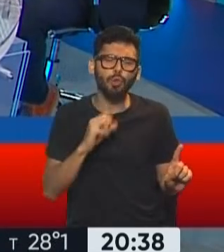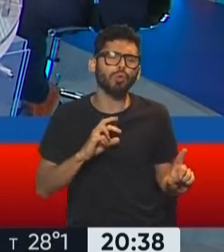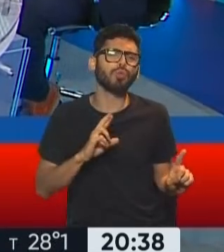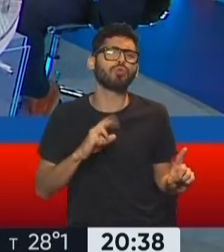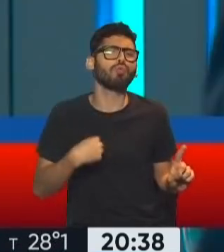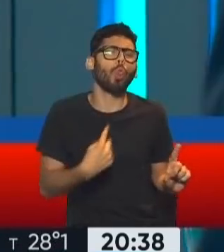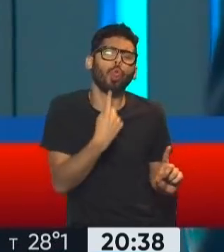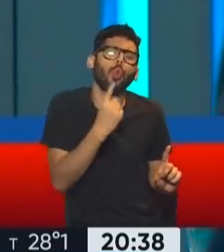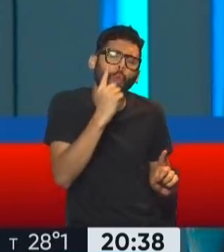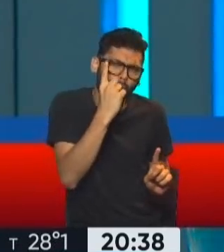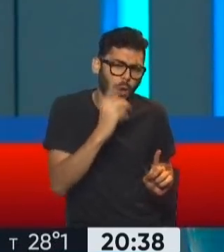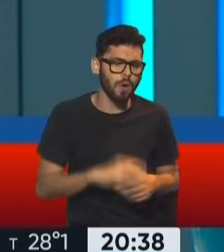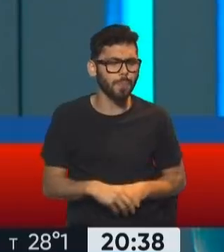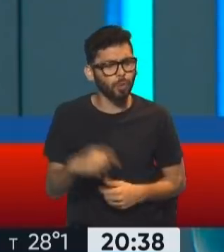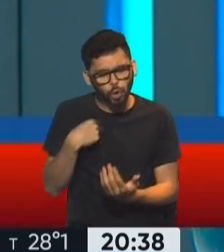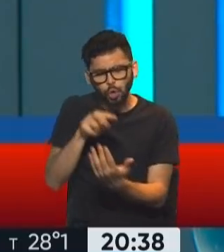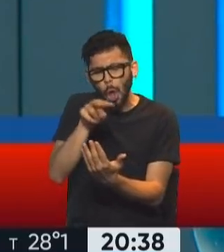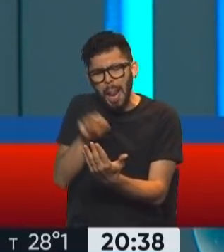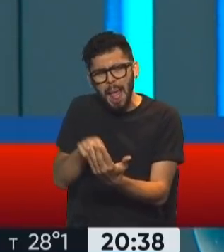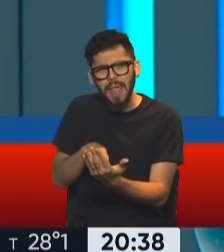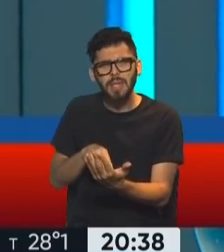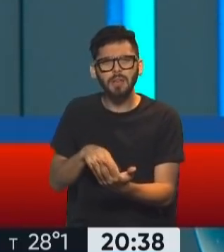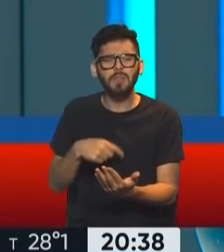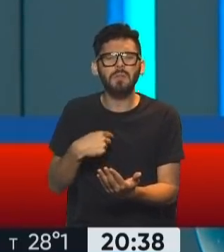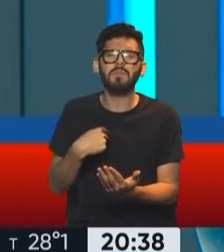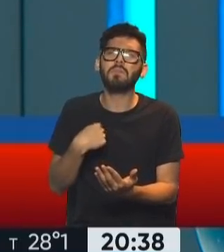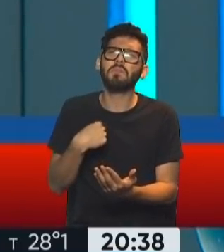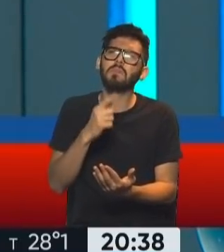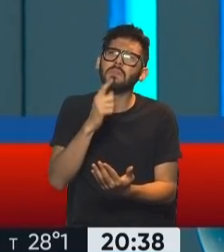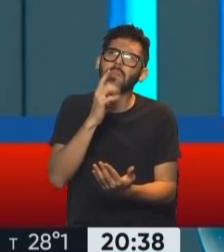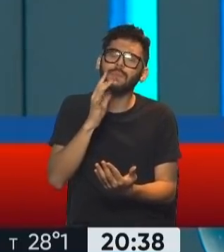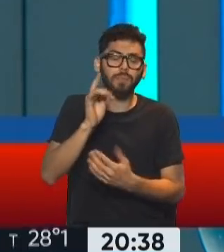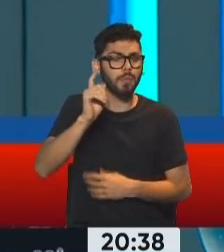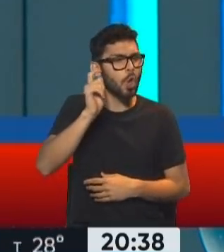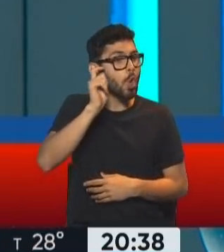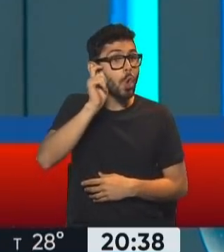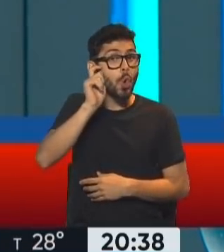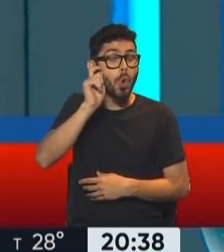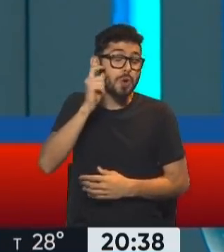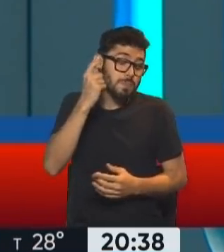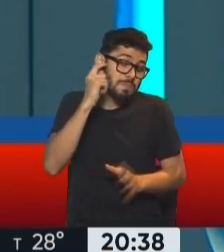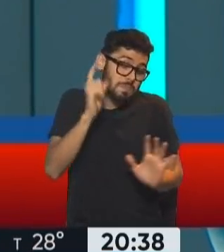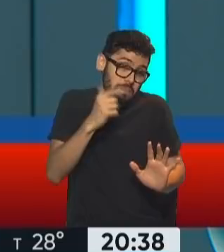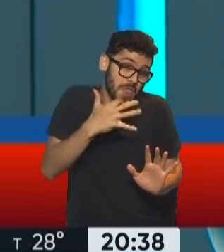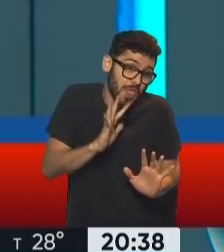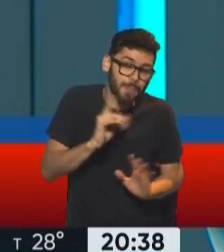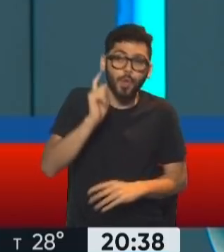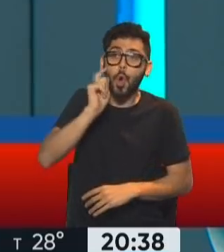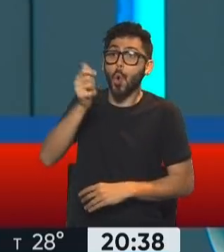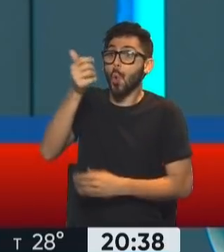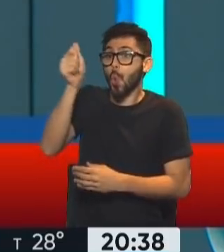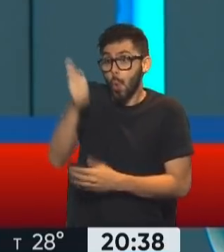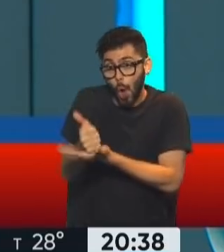duda. De lo que leí, inferí que el juez, digamos, para garantizar el derecho